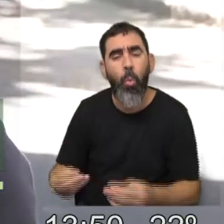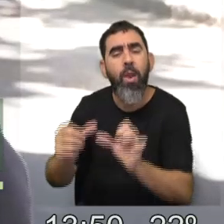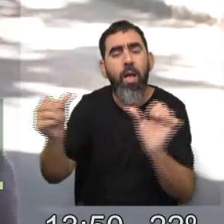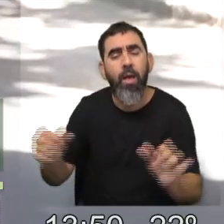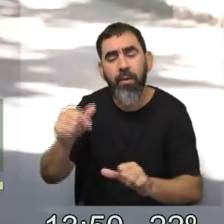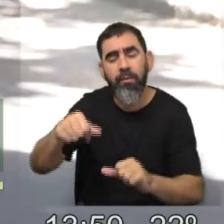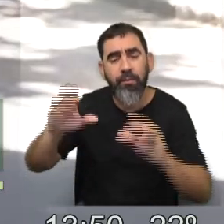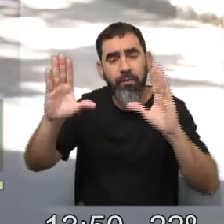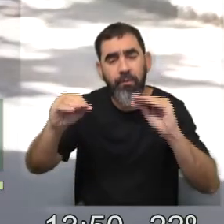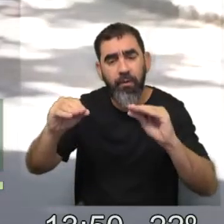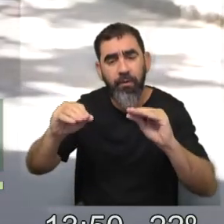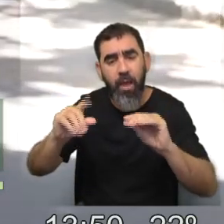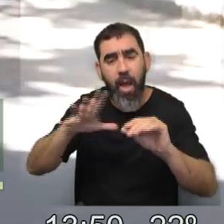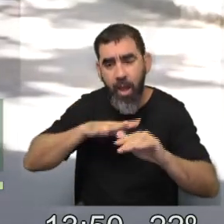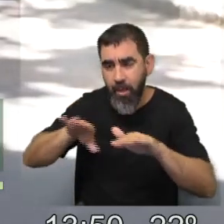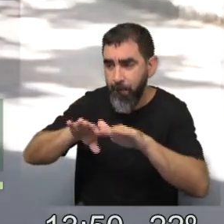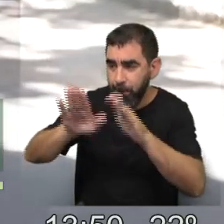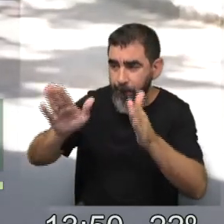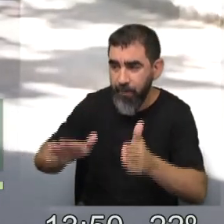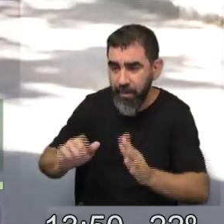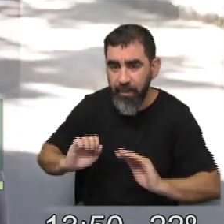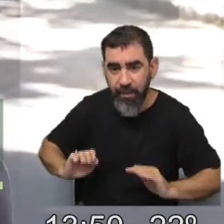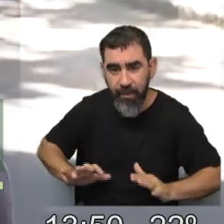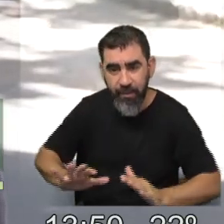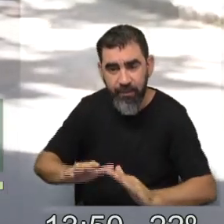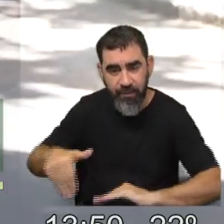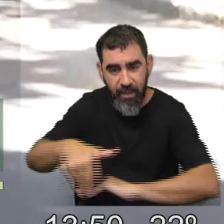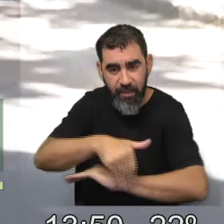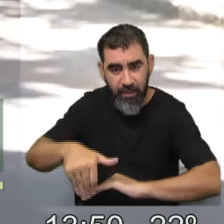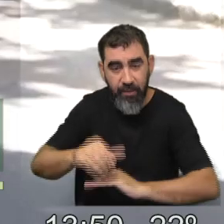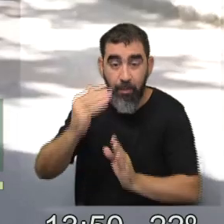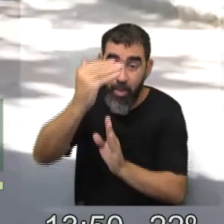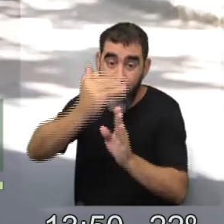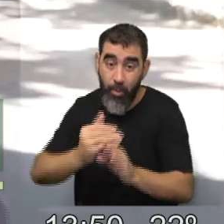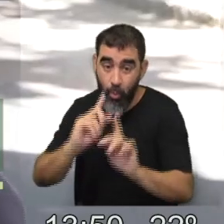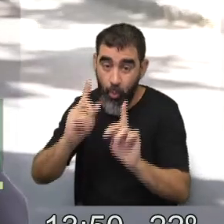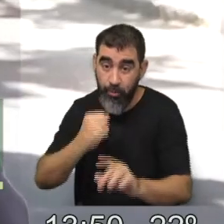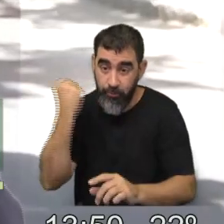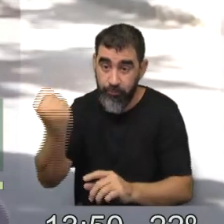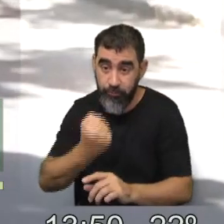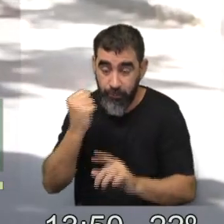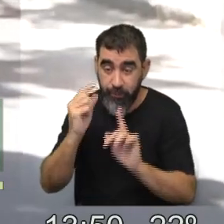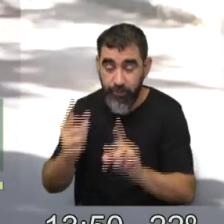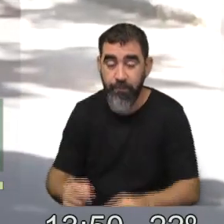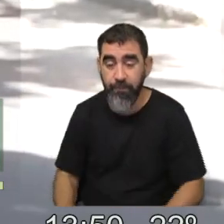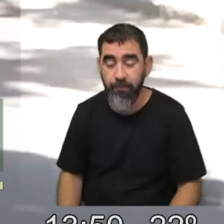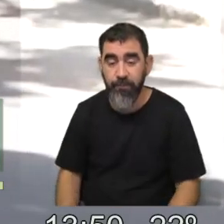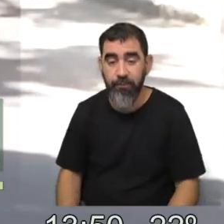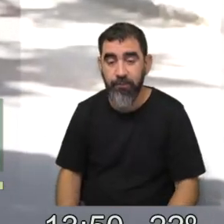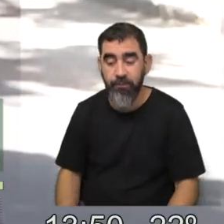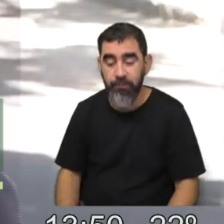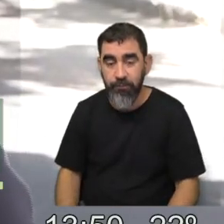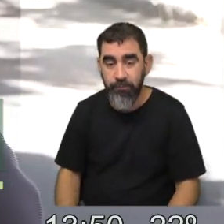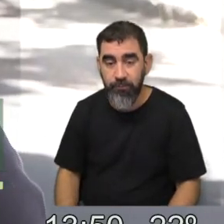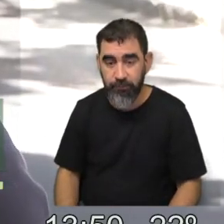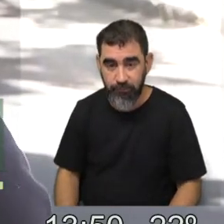haber esta noche? Ya hay algunas mesitas que están apareciendo en la calle, además de los descuentos, que es un gran llamador también para los clientes,